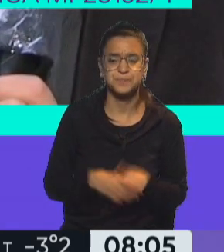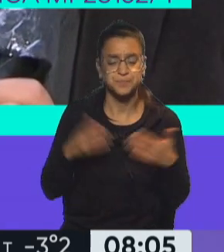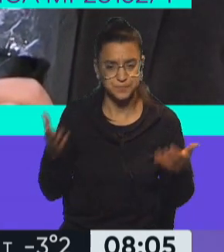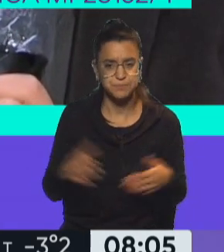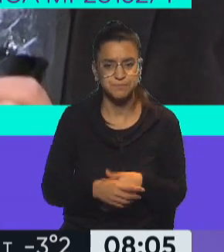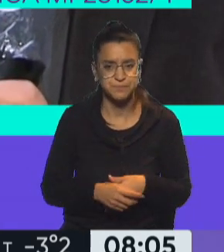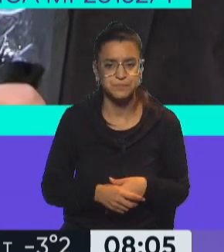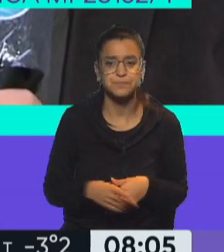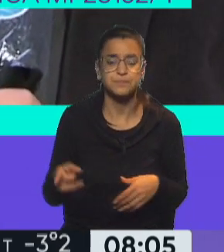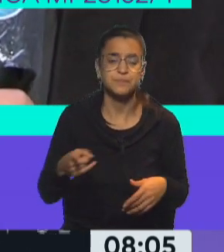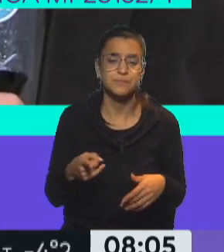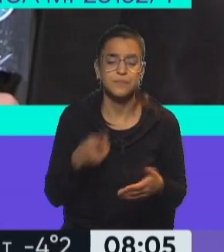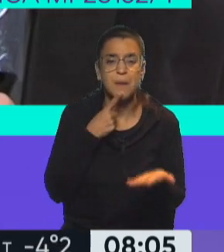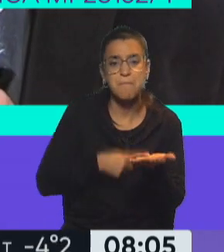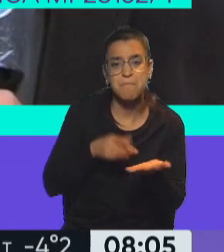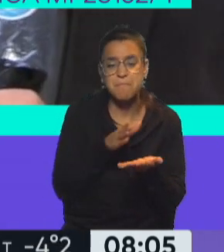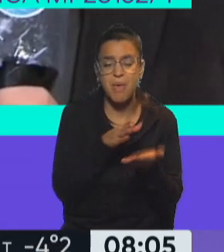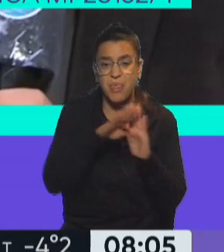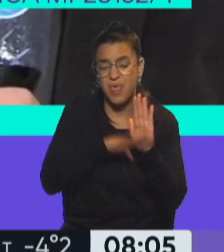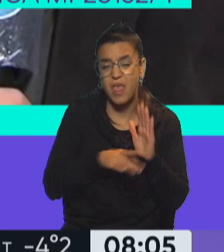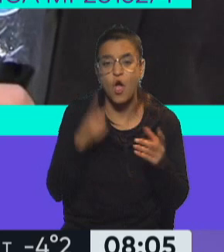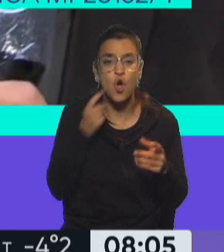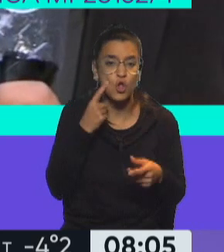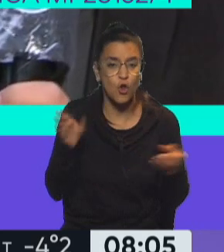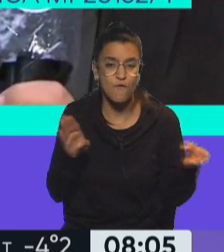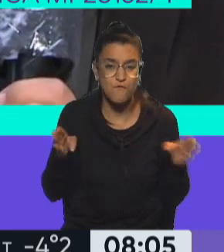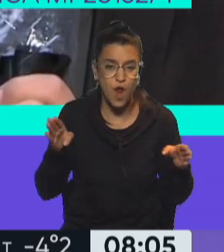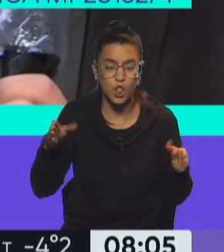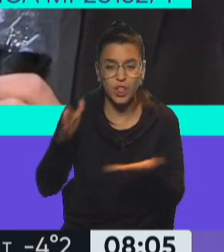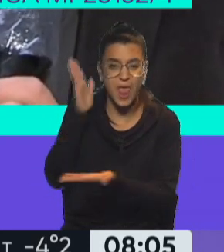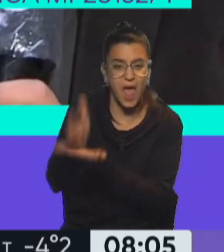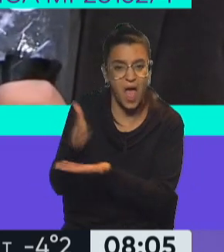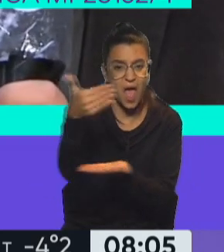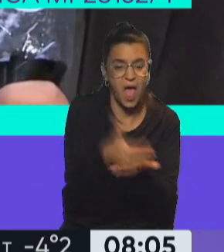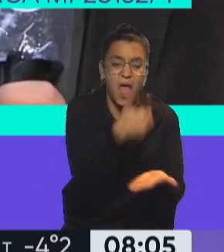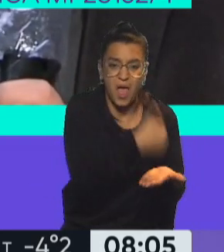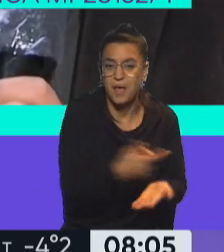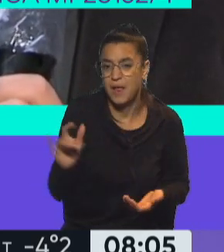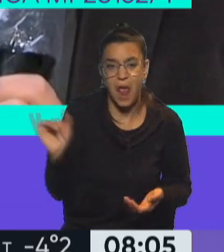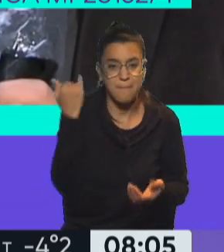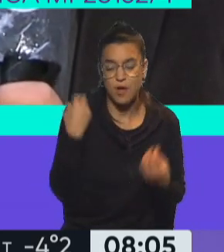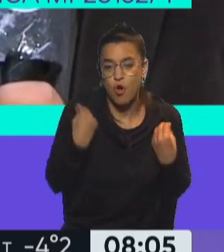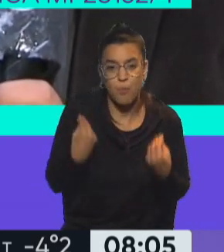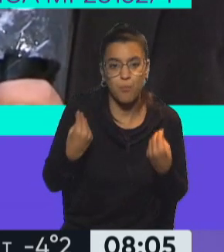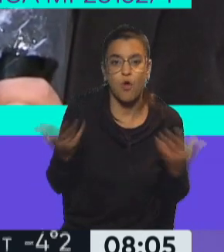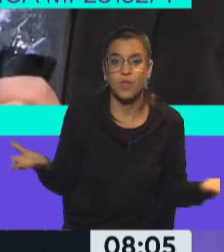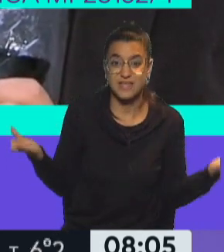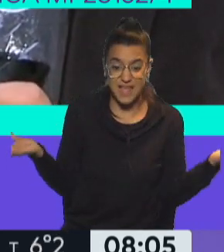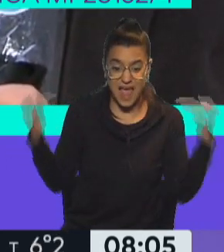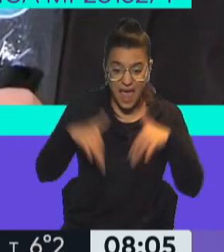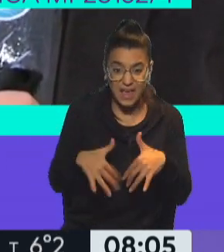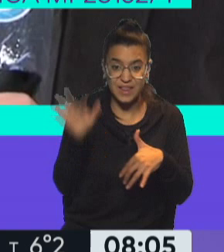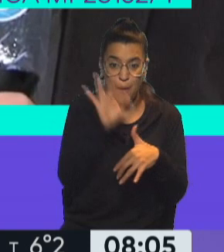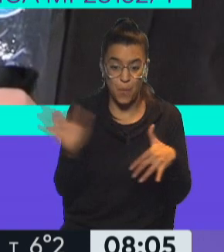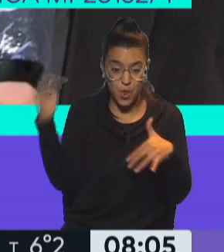Bueno, la medida del control de fronteras es sin duda la mejor, ¿no? Sobre todo porque el virus empieza a circular hacia el interior de la Argentina a partir